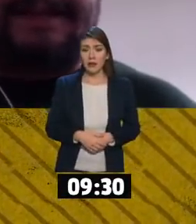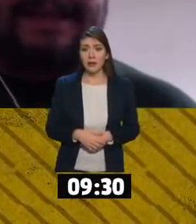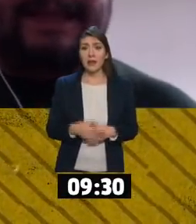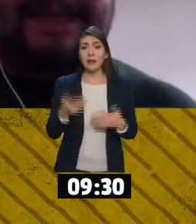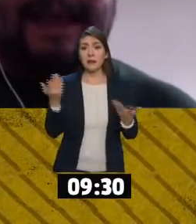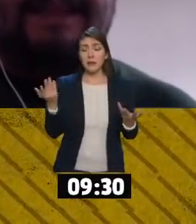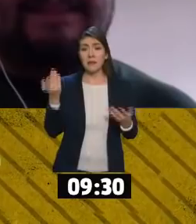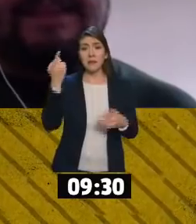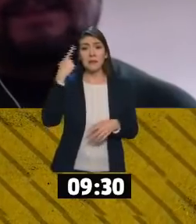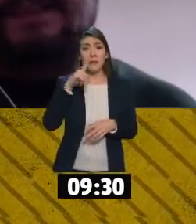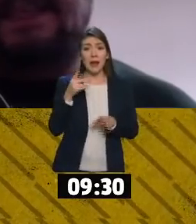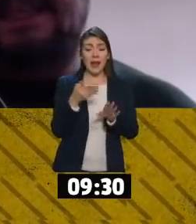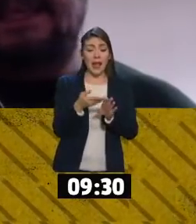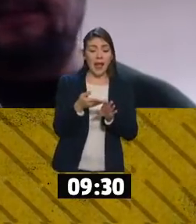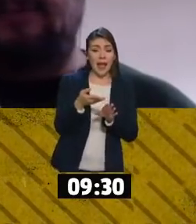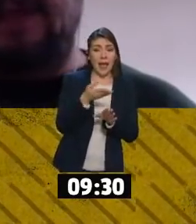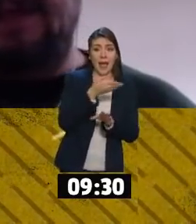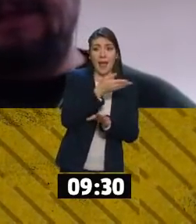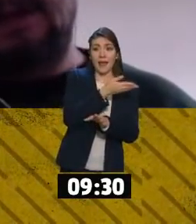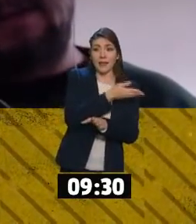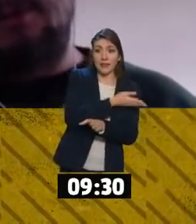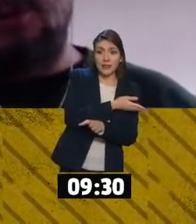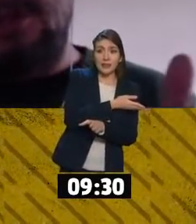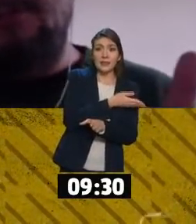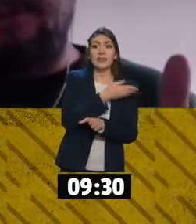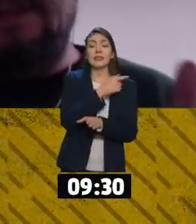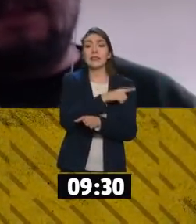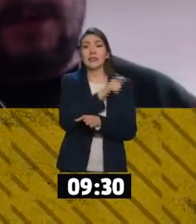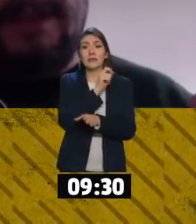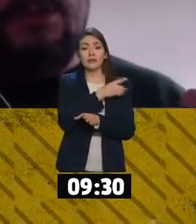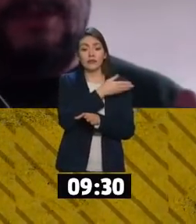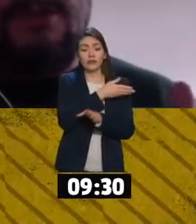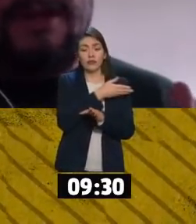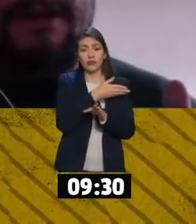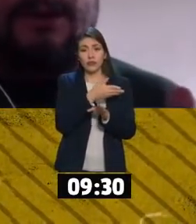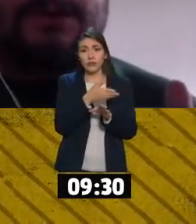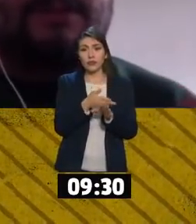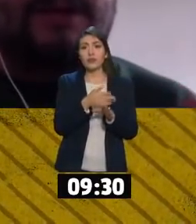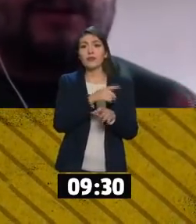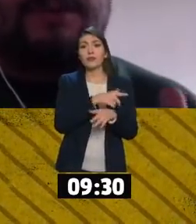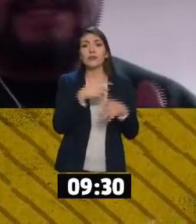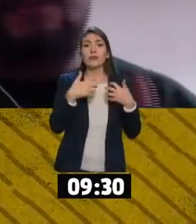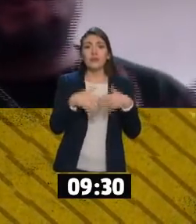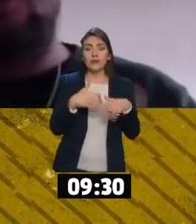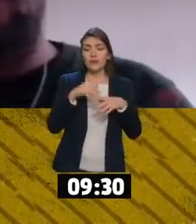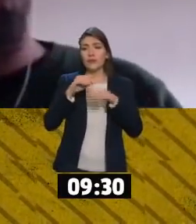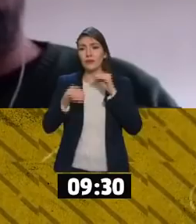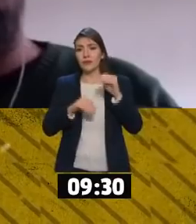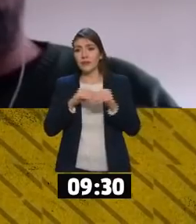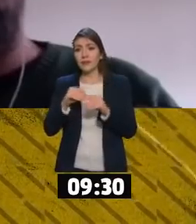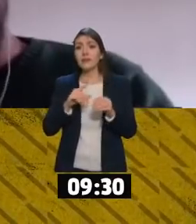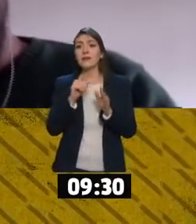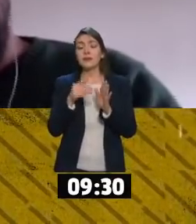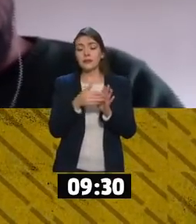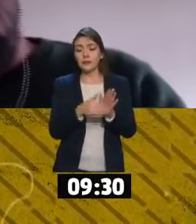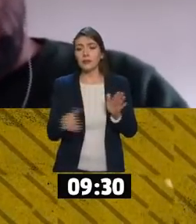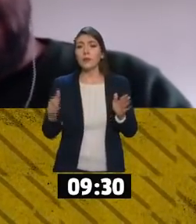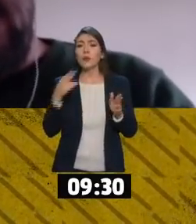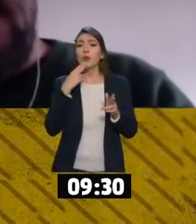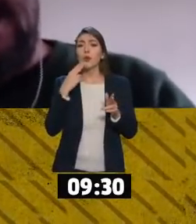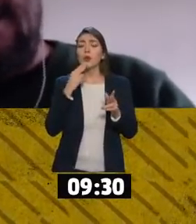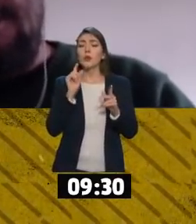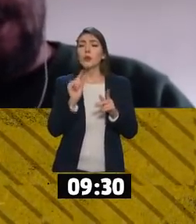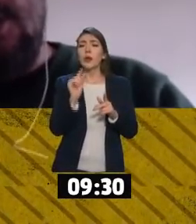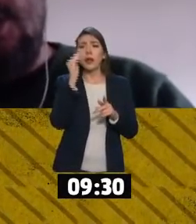pasar antes y el poco tiempo que pasa durante usamos la ropa y todo lo que pasa después